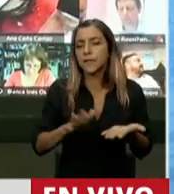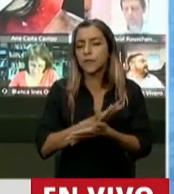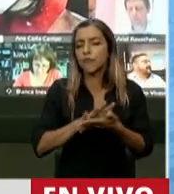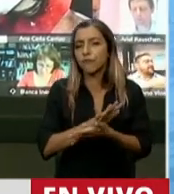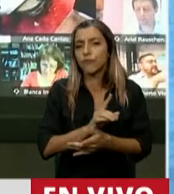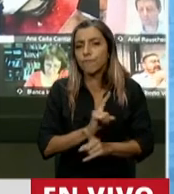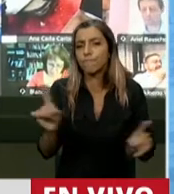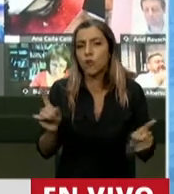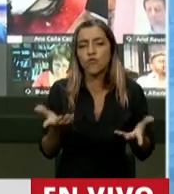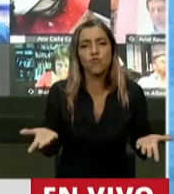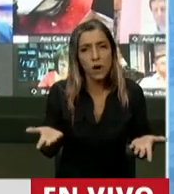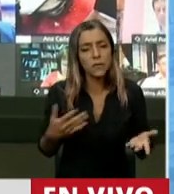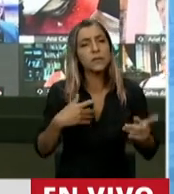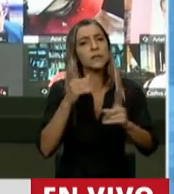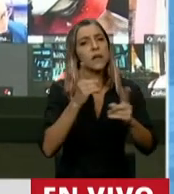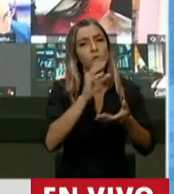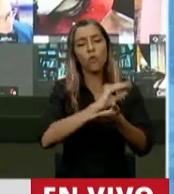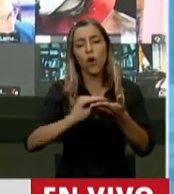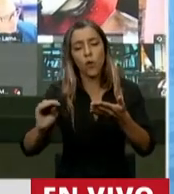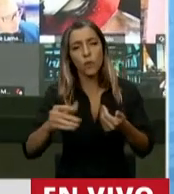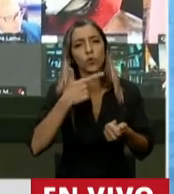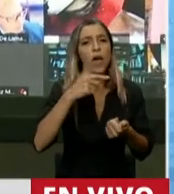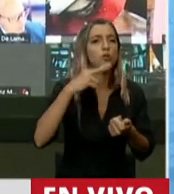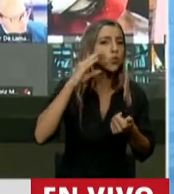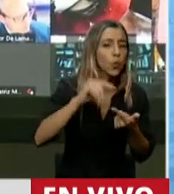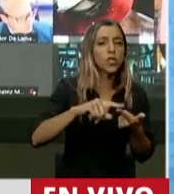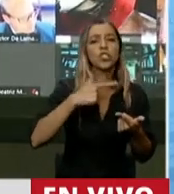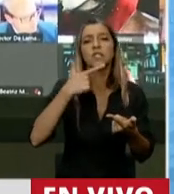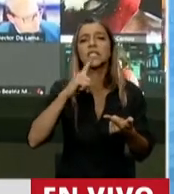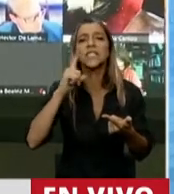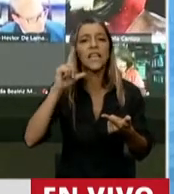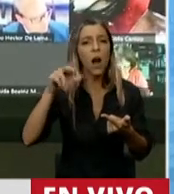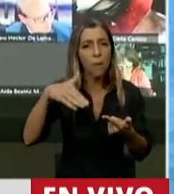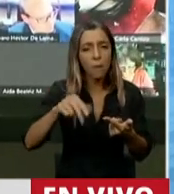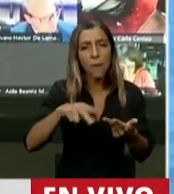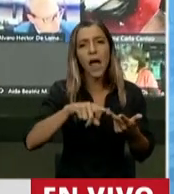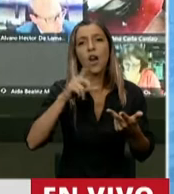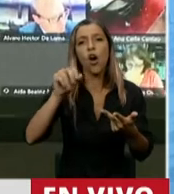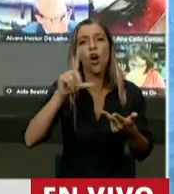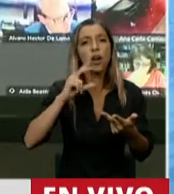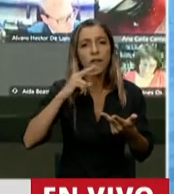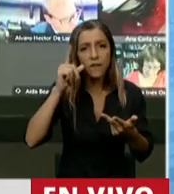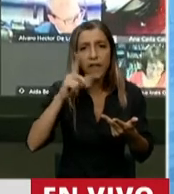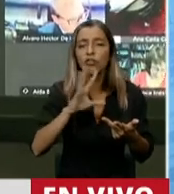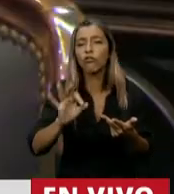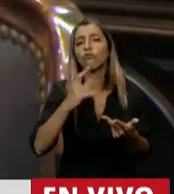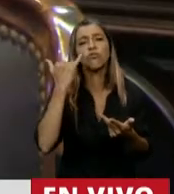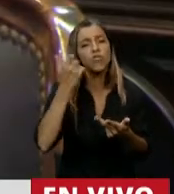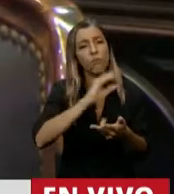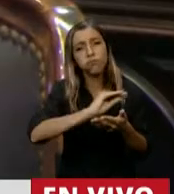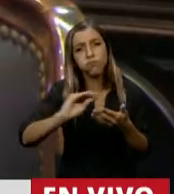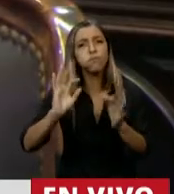trabajando como la diputada mariana zuvic mariana stilman paula oliveto que han